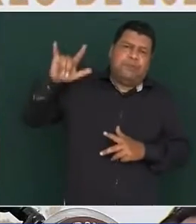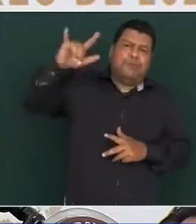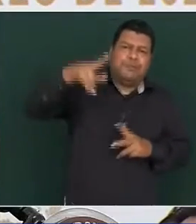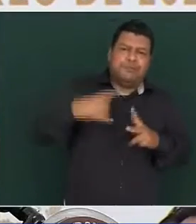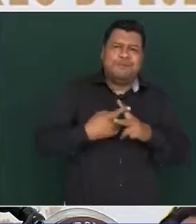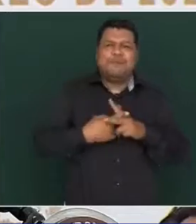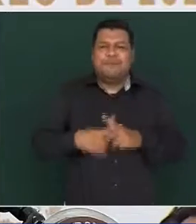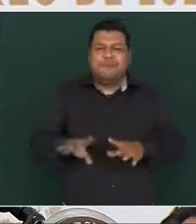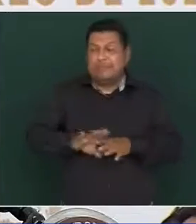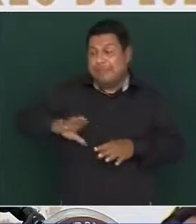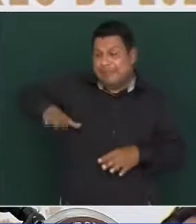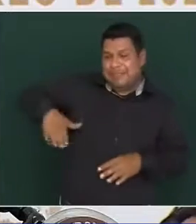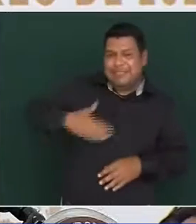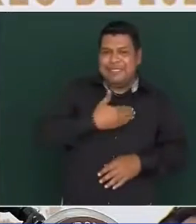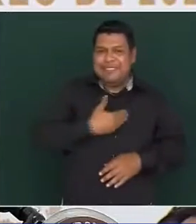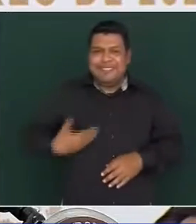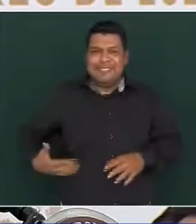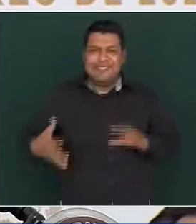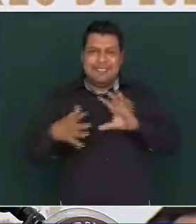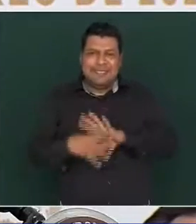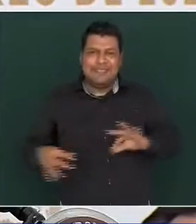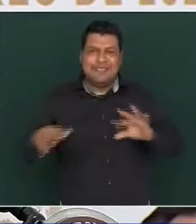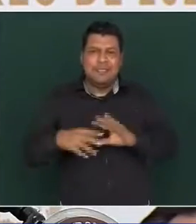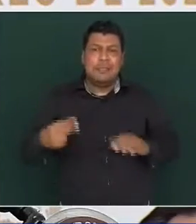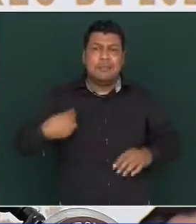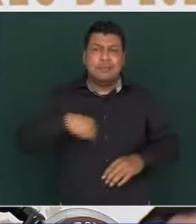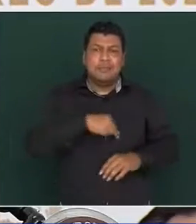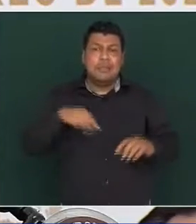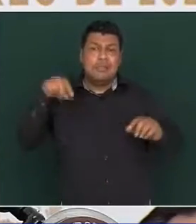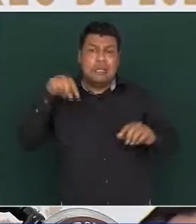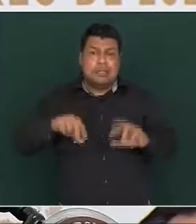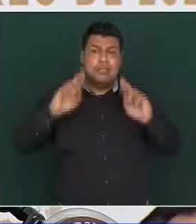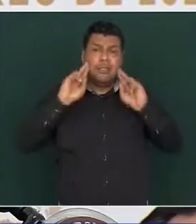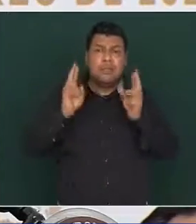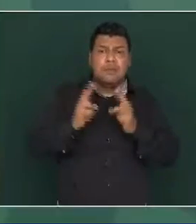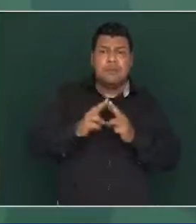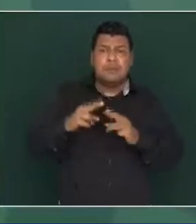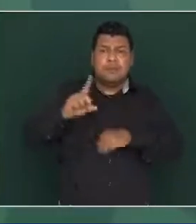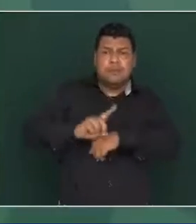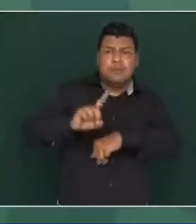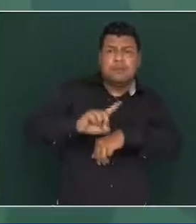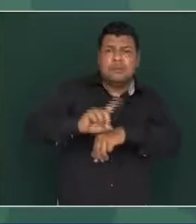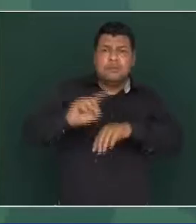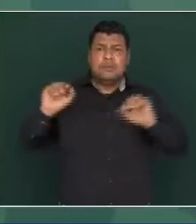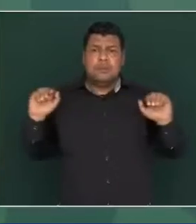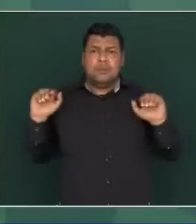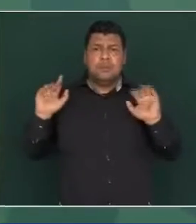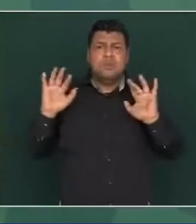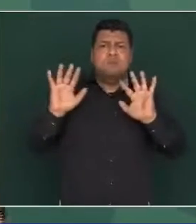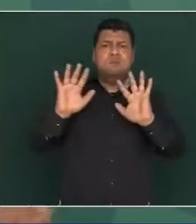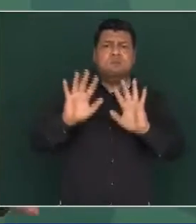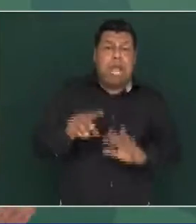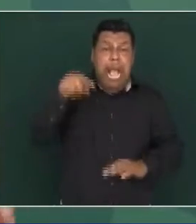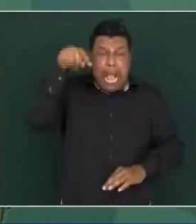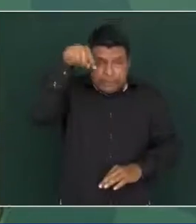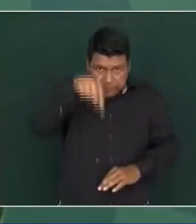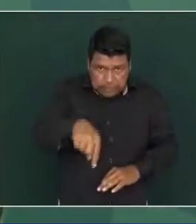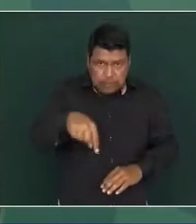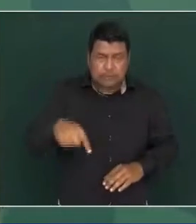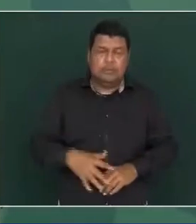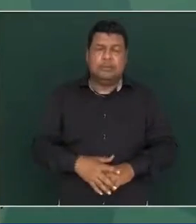Como ya mencionó el señor presidente, iniciaremos desde la reunión del Gabinete de Seguridad, la conferencia de prensa, y después